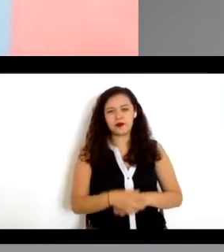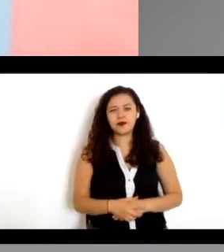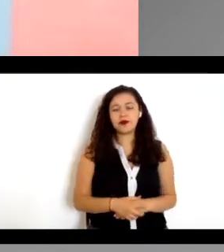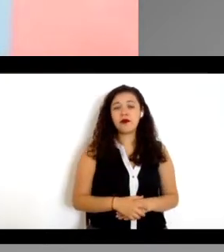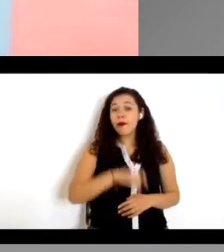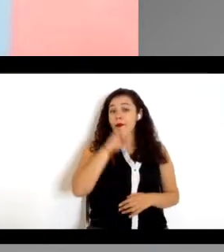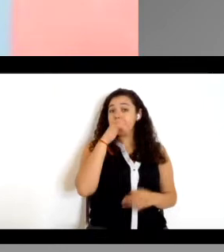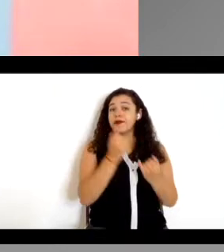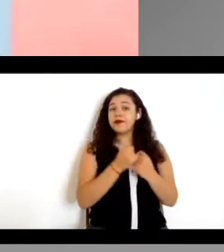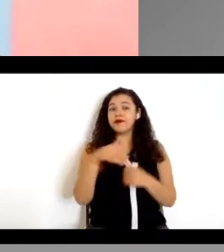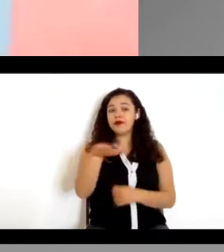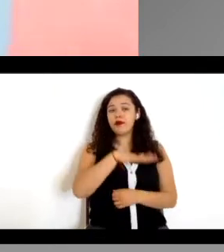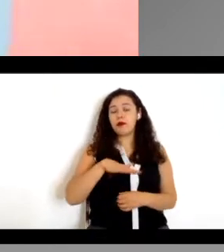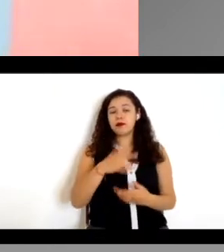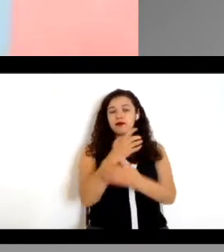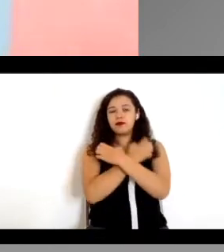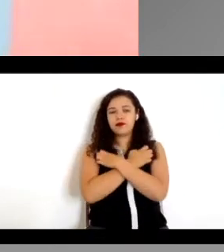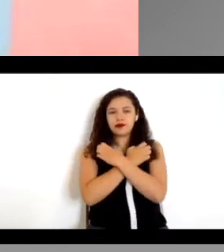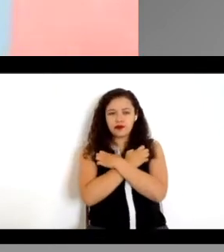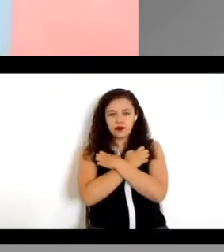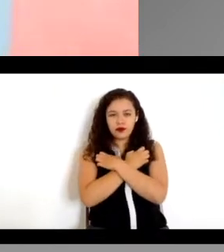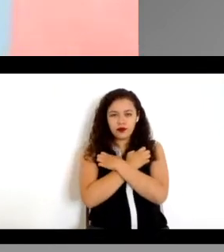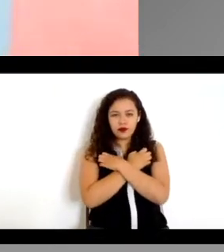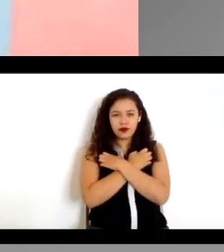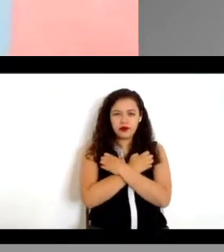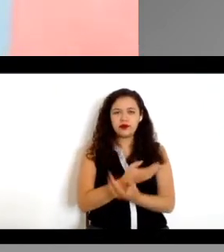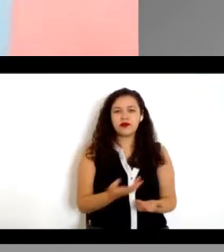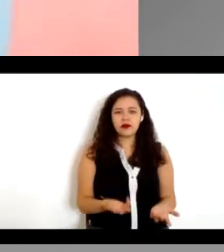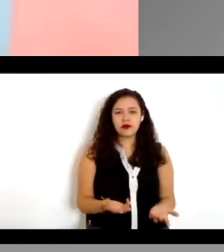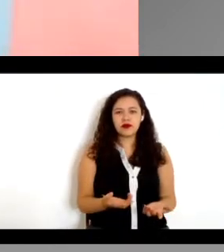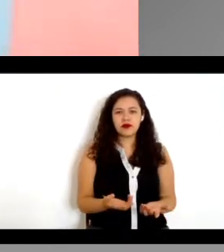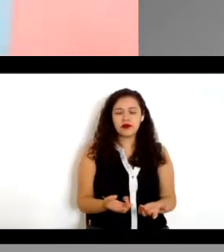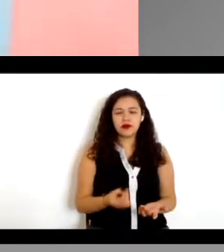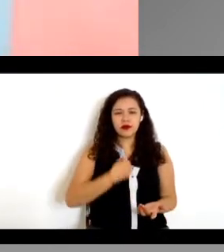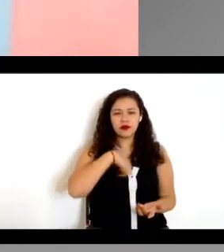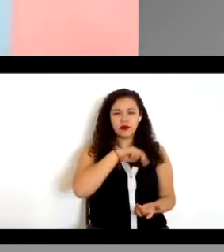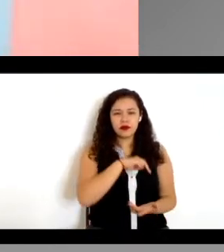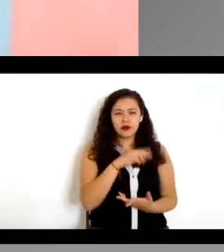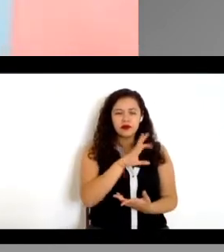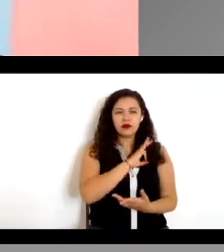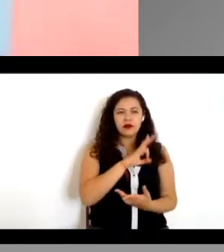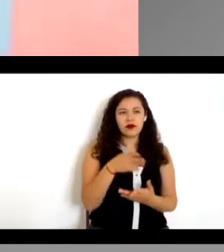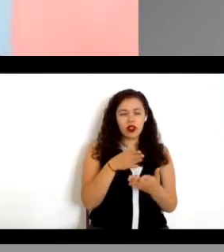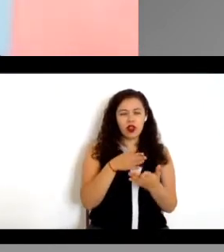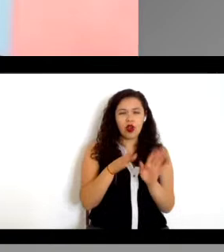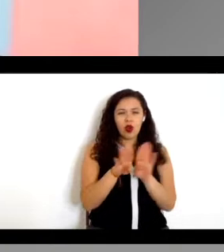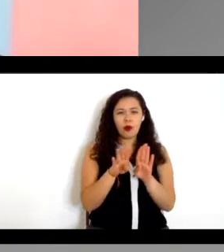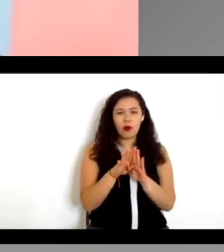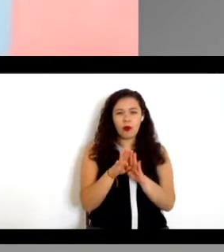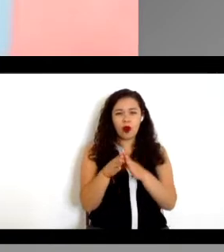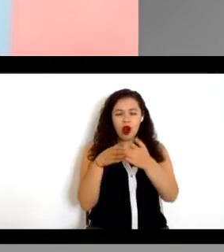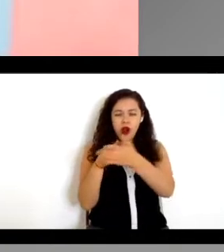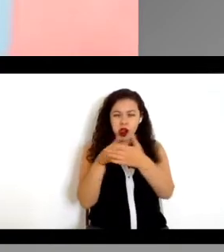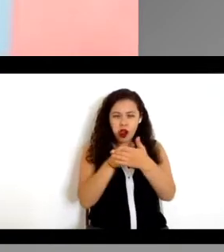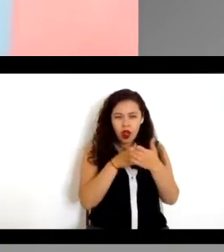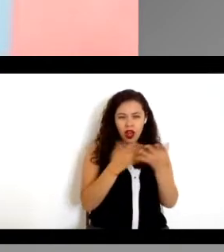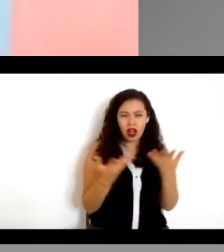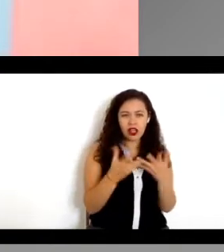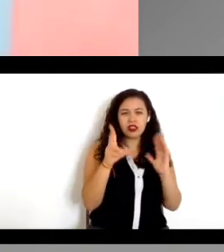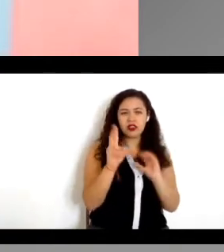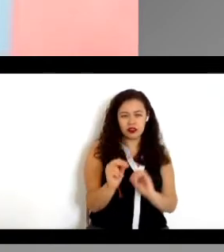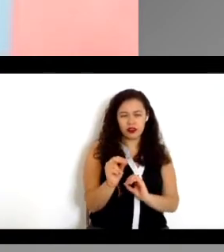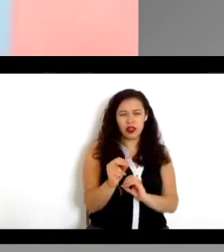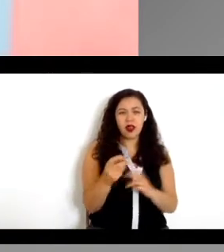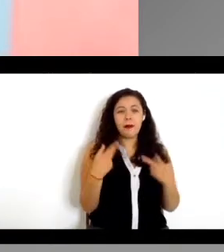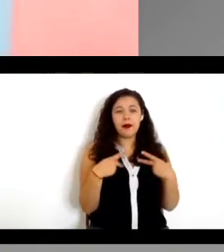espacios educativos en los cuales le demos esta posibilidad, no construyendo barreras, que todas las personas con discapacidad lleguen a